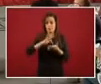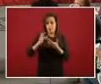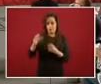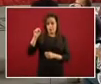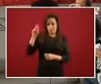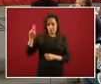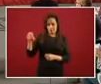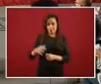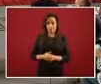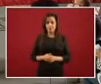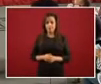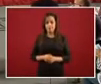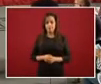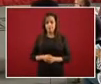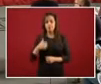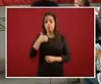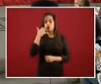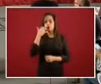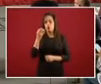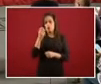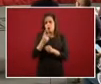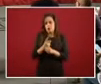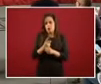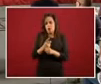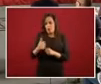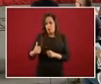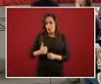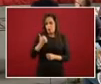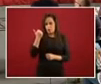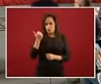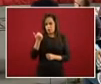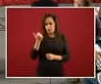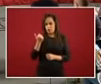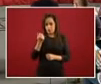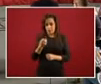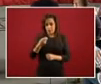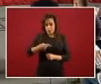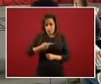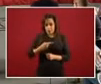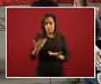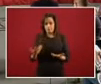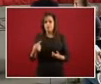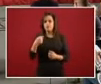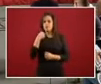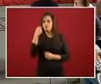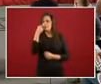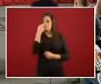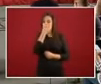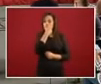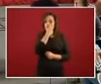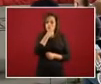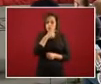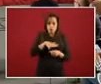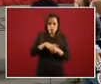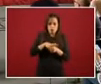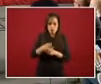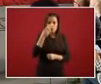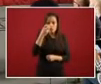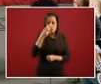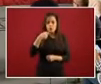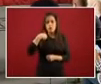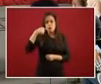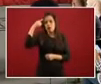No quiero perder la oportunidad de aprovechar la pregunta. ¿Qué vemos? Y por eso hacemos este llamado enérgico